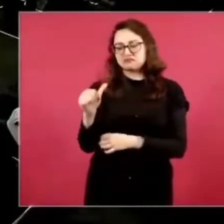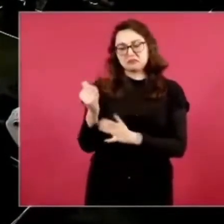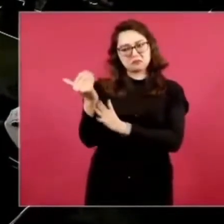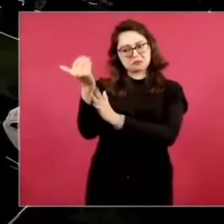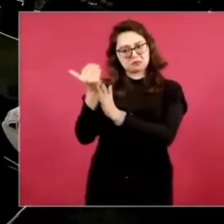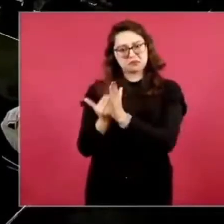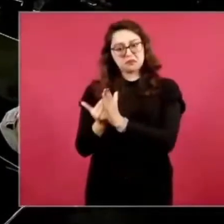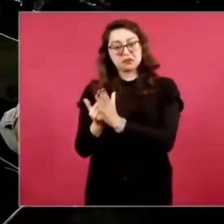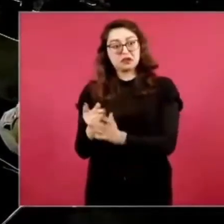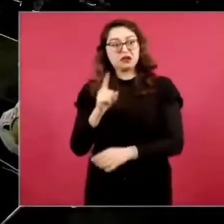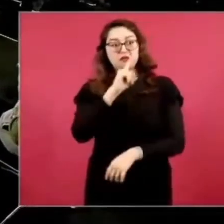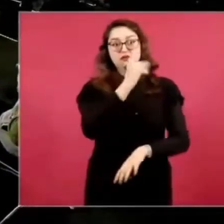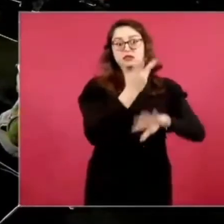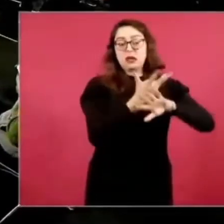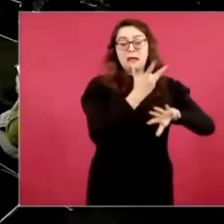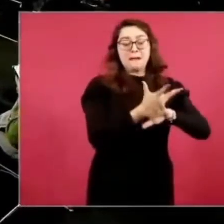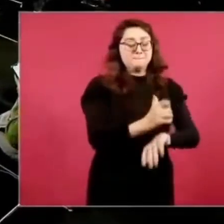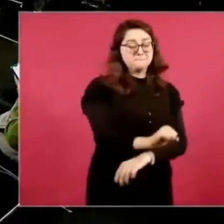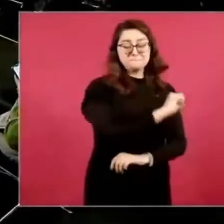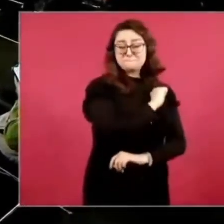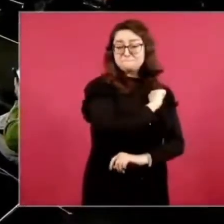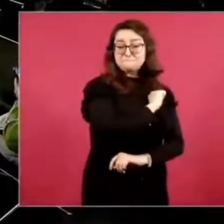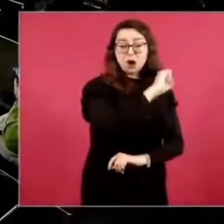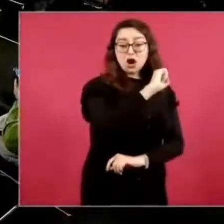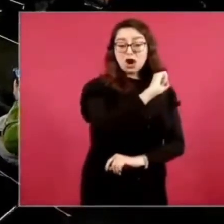en Estados Unidos sí,